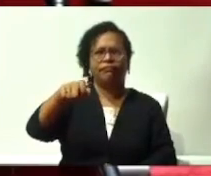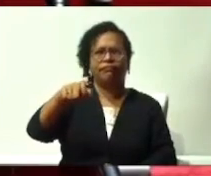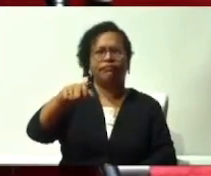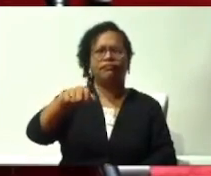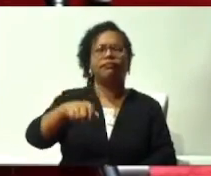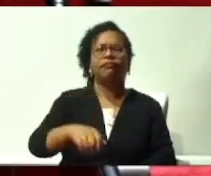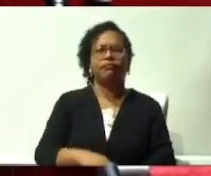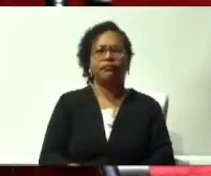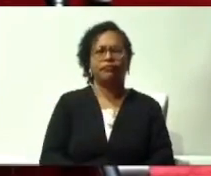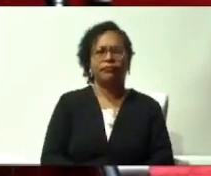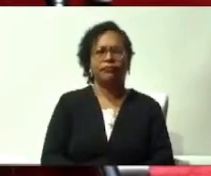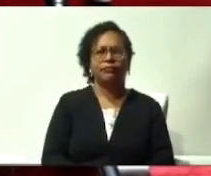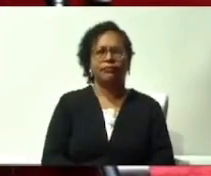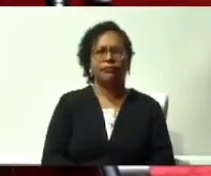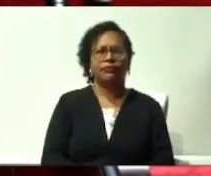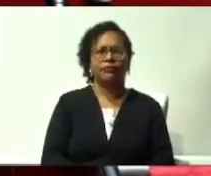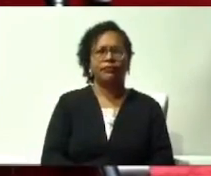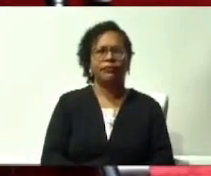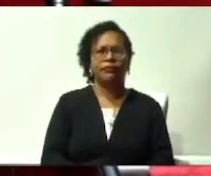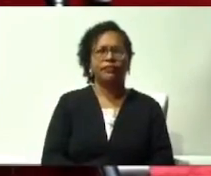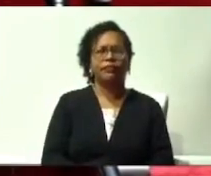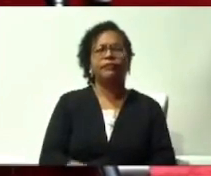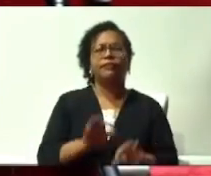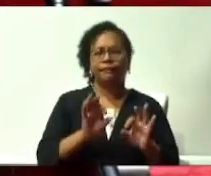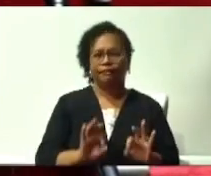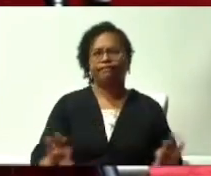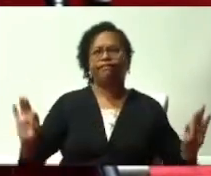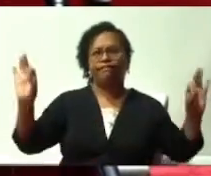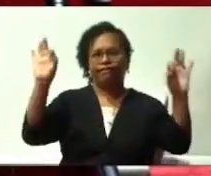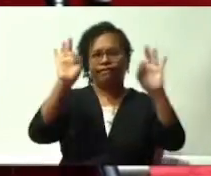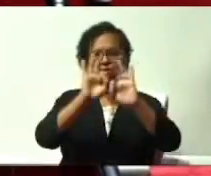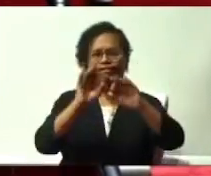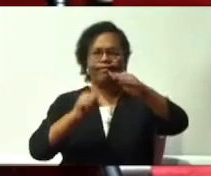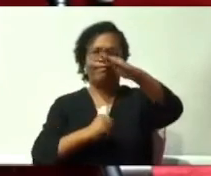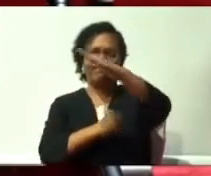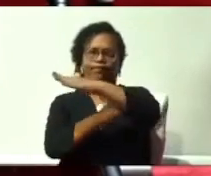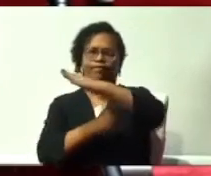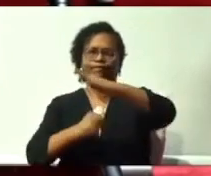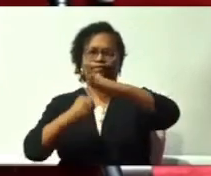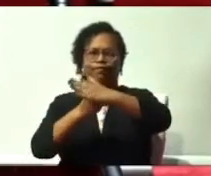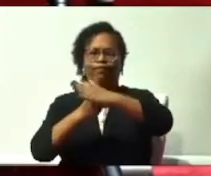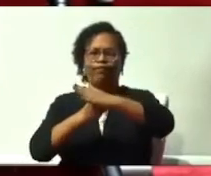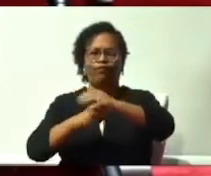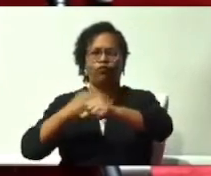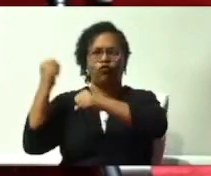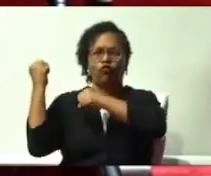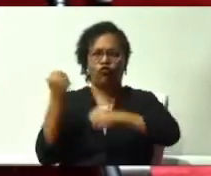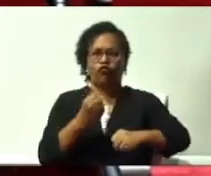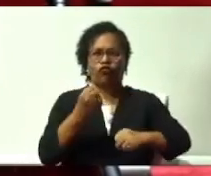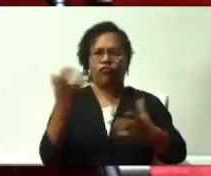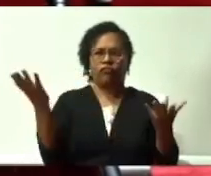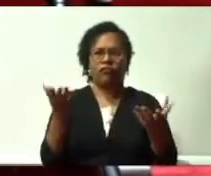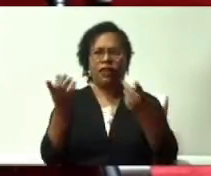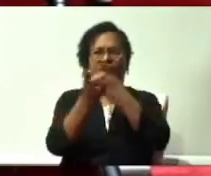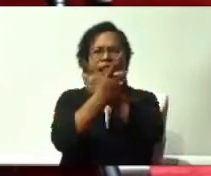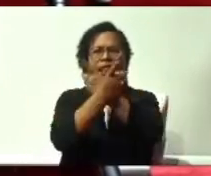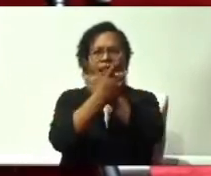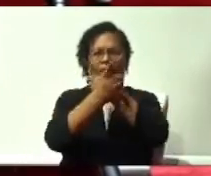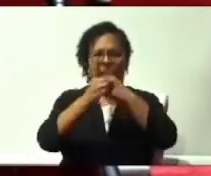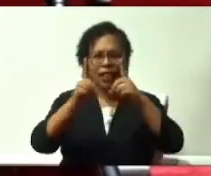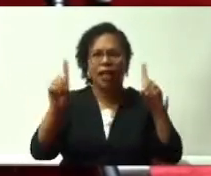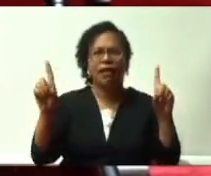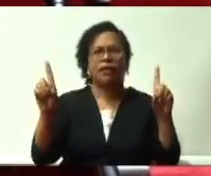es fortalecer el sistema democrático y fortalecer nuestro sistema